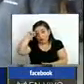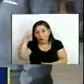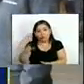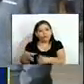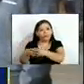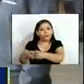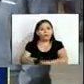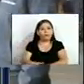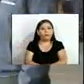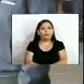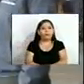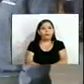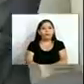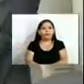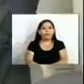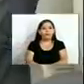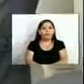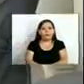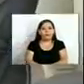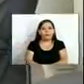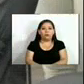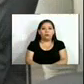misión.